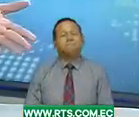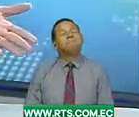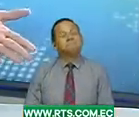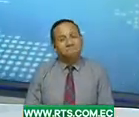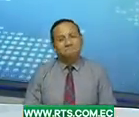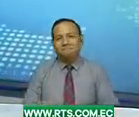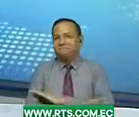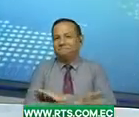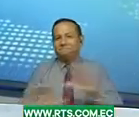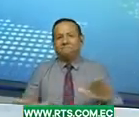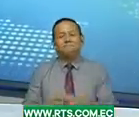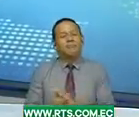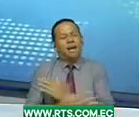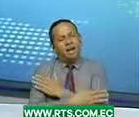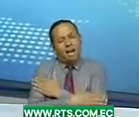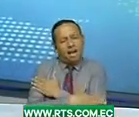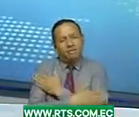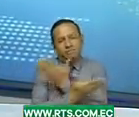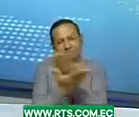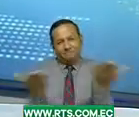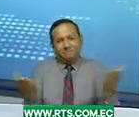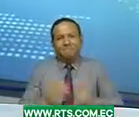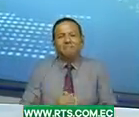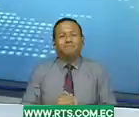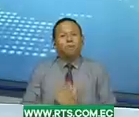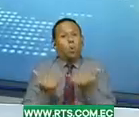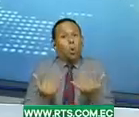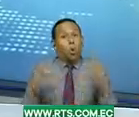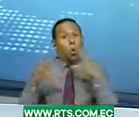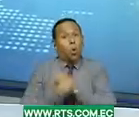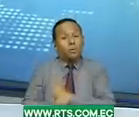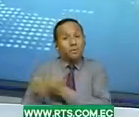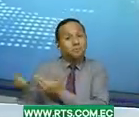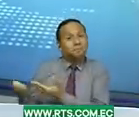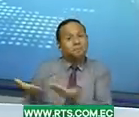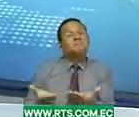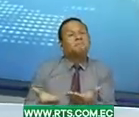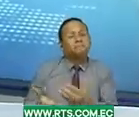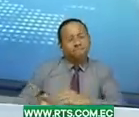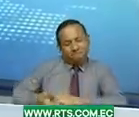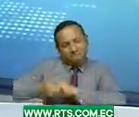nos despedimos. Un fuerte abrazo para todos ustedes. Esta noche tengo el placer de